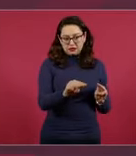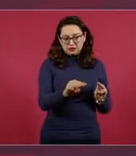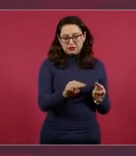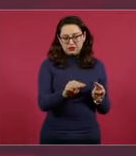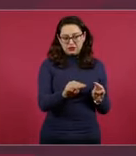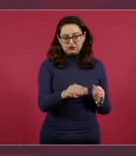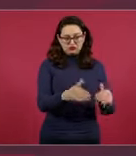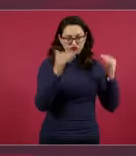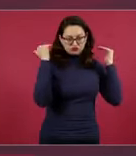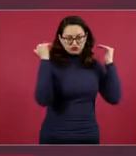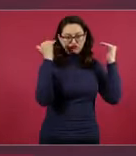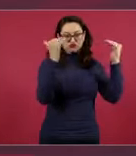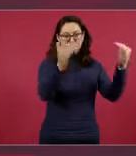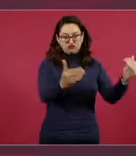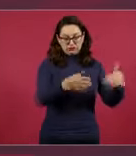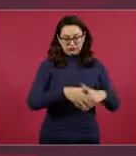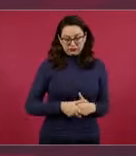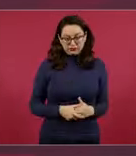cuadrados, techados.